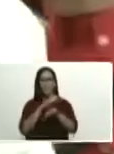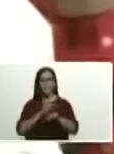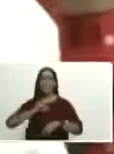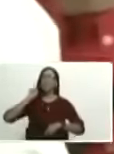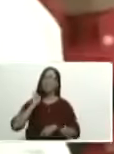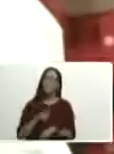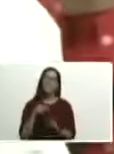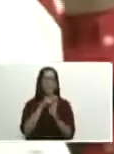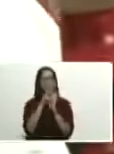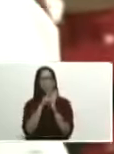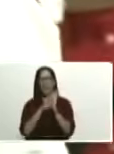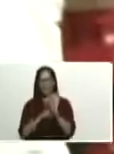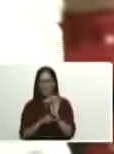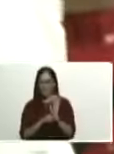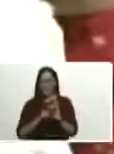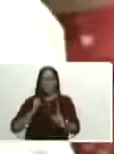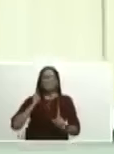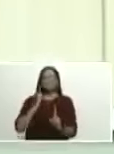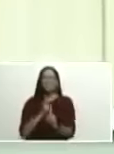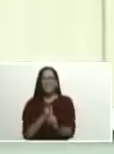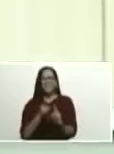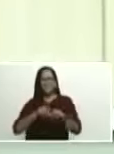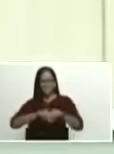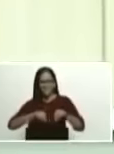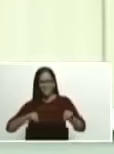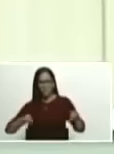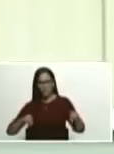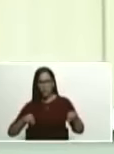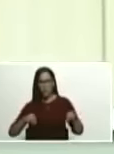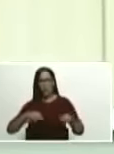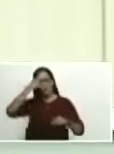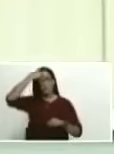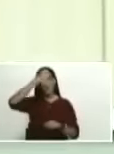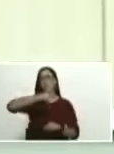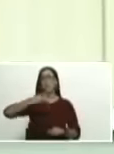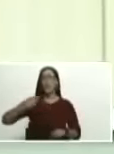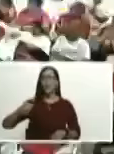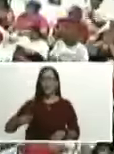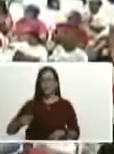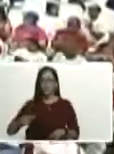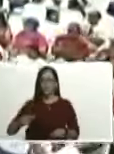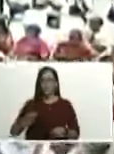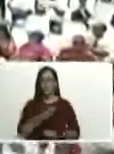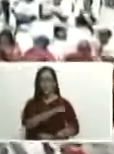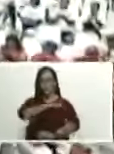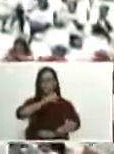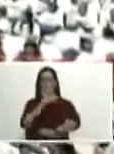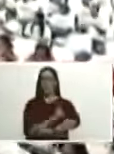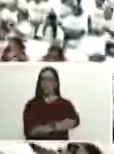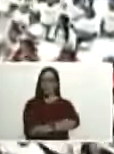que planificarse desde el territorio, con el pueblo empoderado.